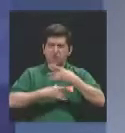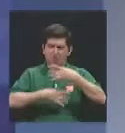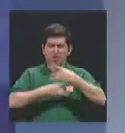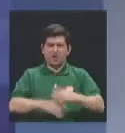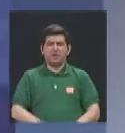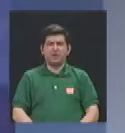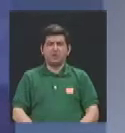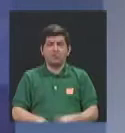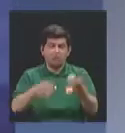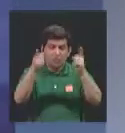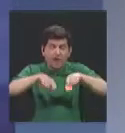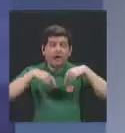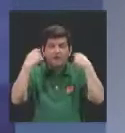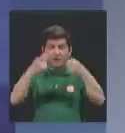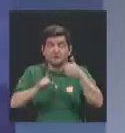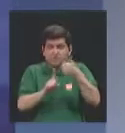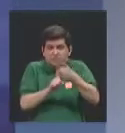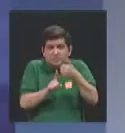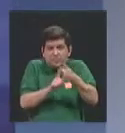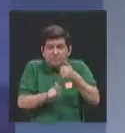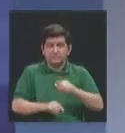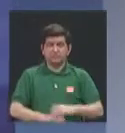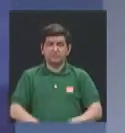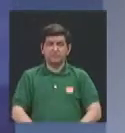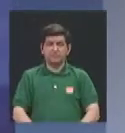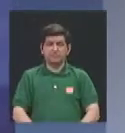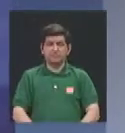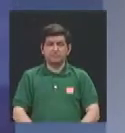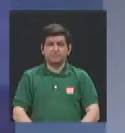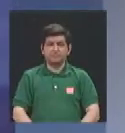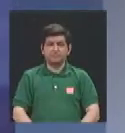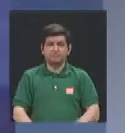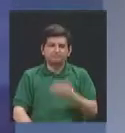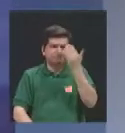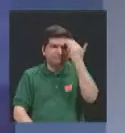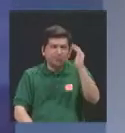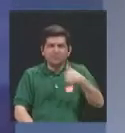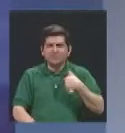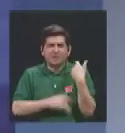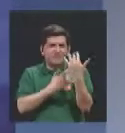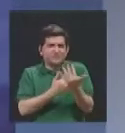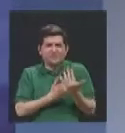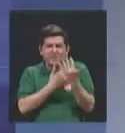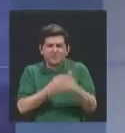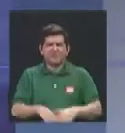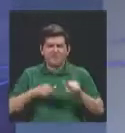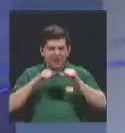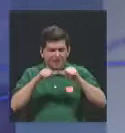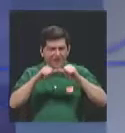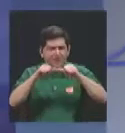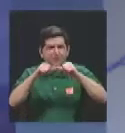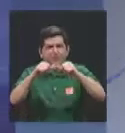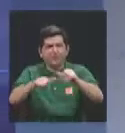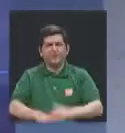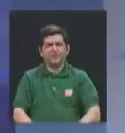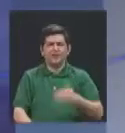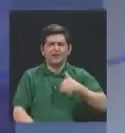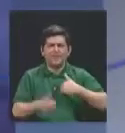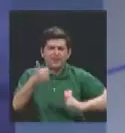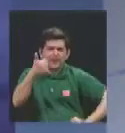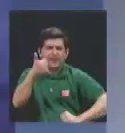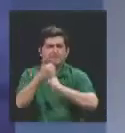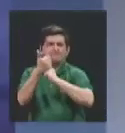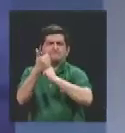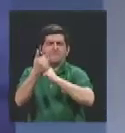Rica que me parece muy interesante, ¿no? El propio hecho del festival y, no sé, espero que va a